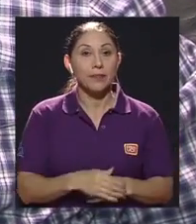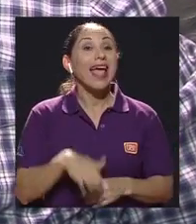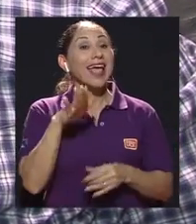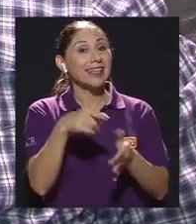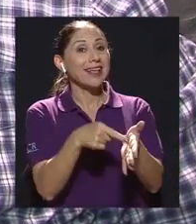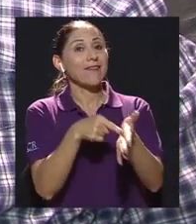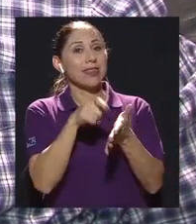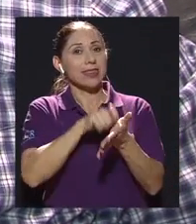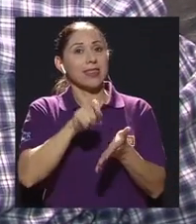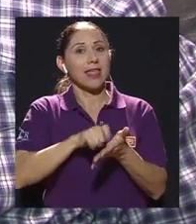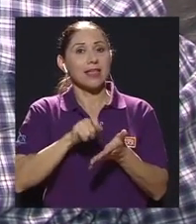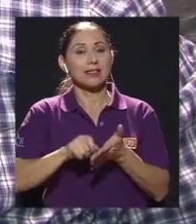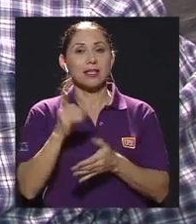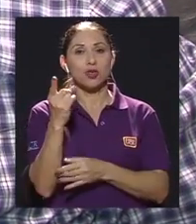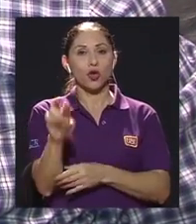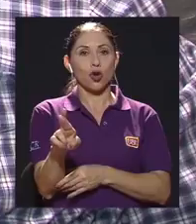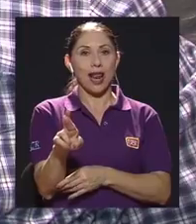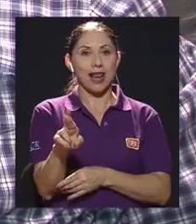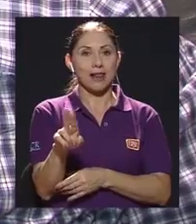doctoral.